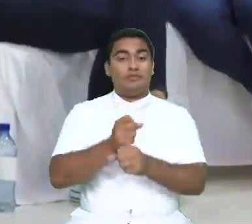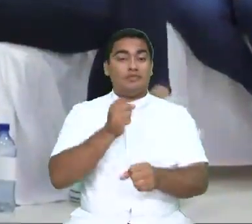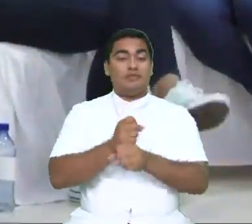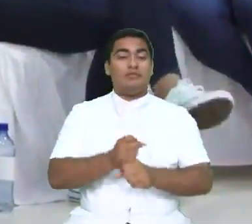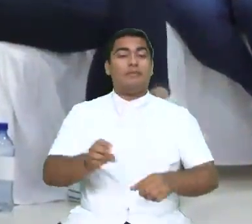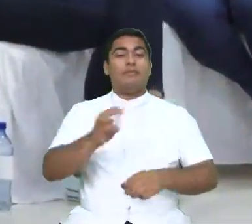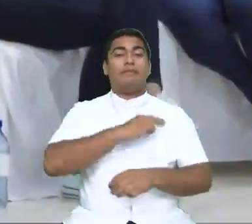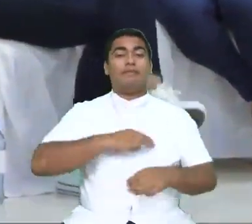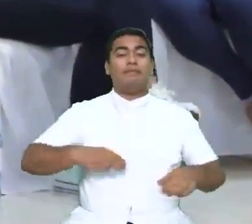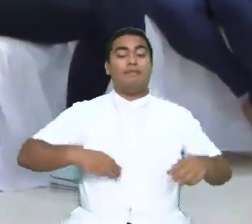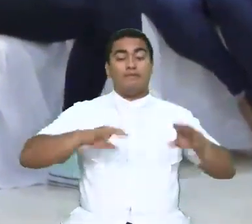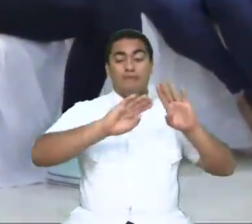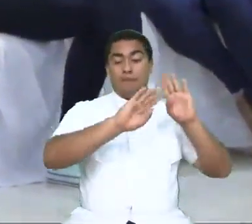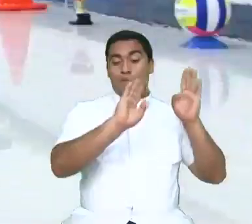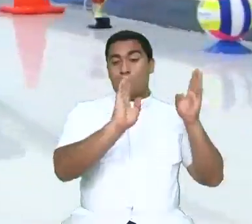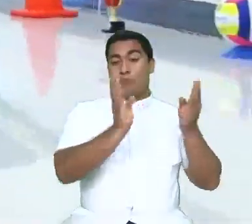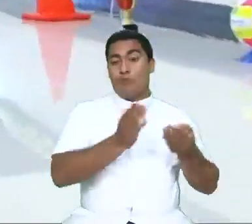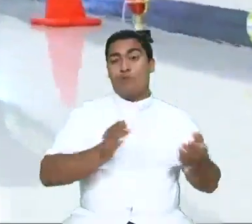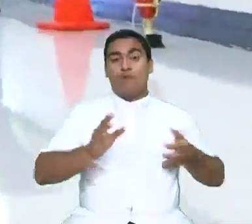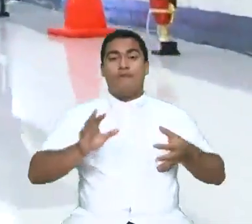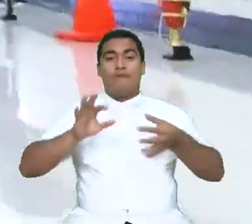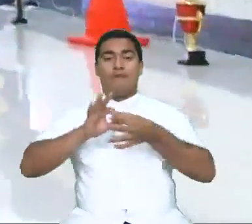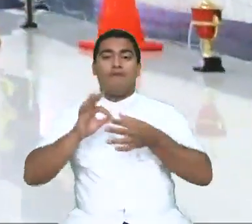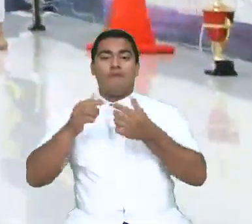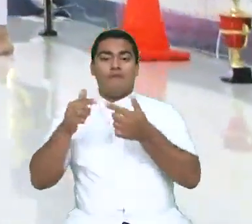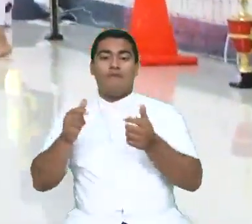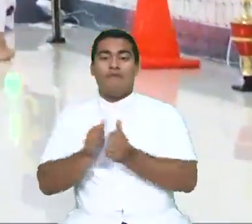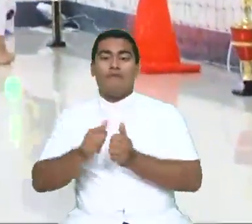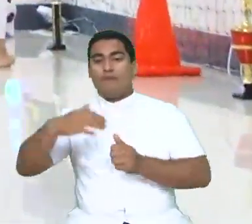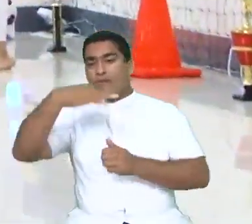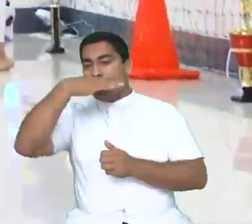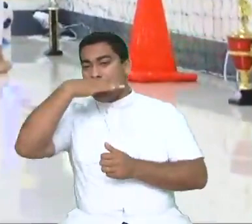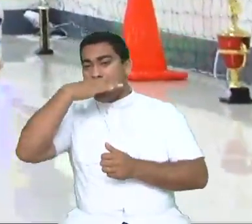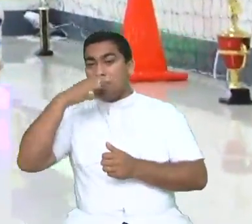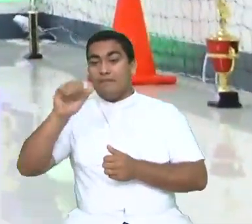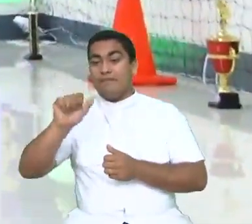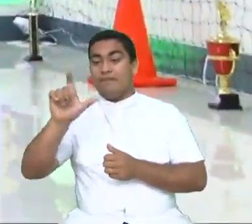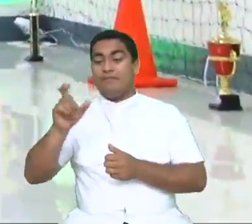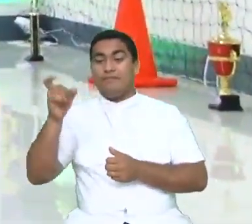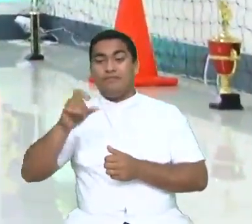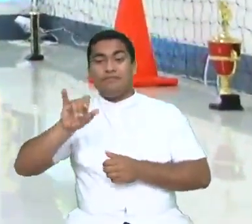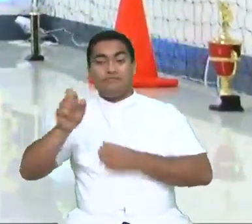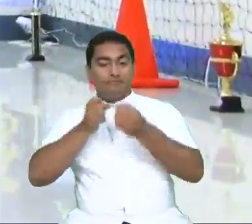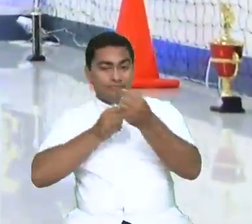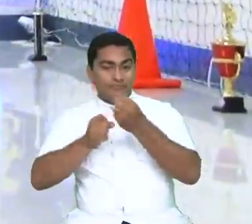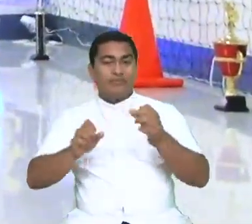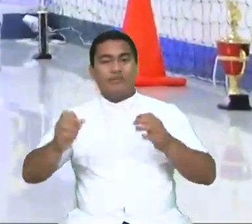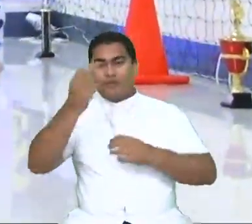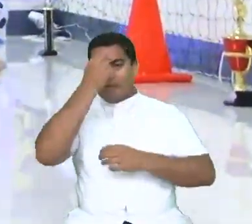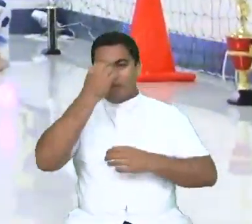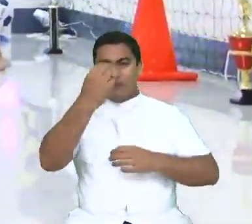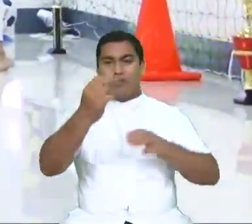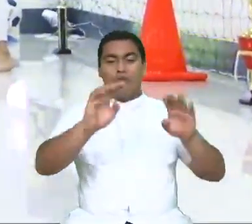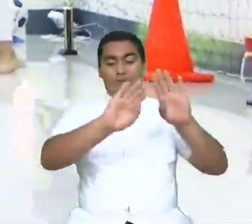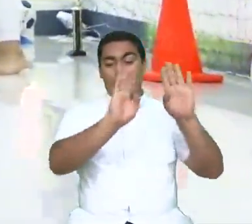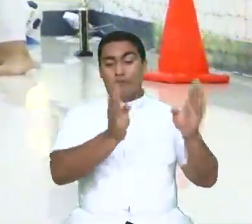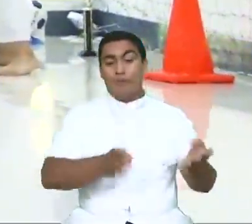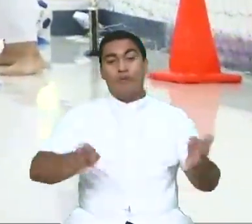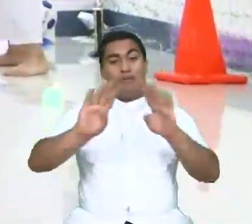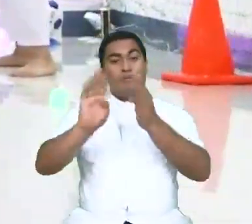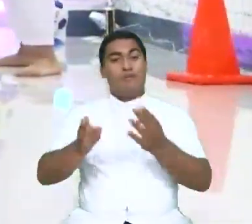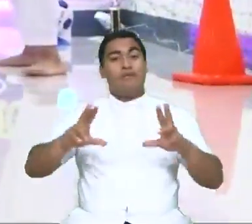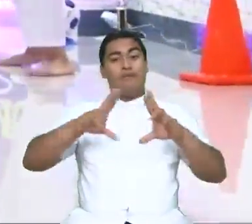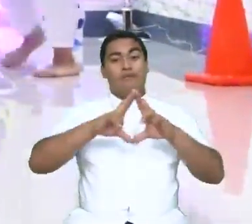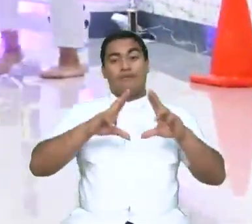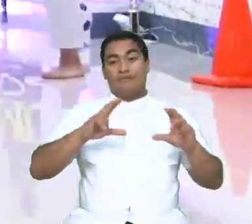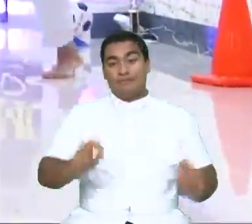de la Mujer y el Movimiento Deportivo Alexis Argüello para rendir homenaje a la mujer nicaragüense. Con cámara de Ronald Ruiz para el canal